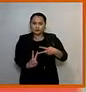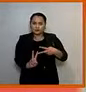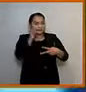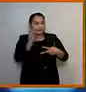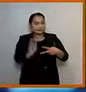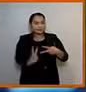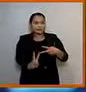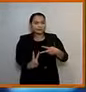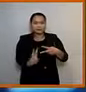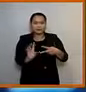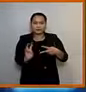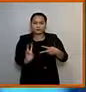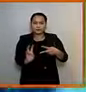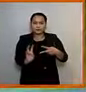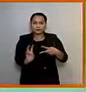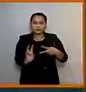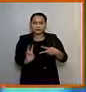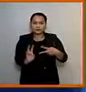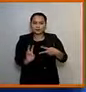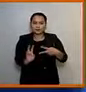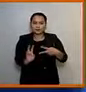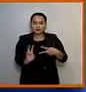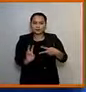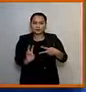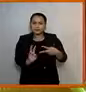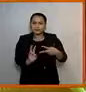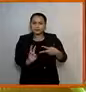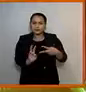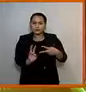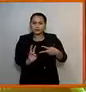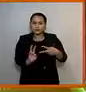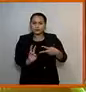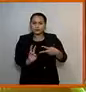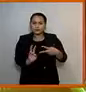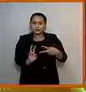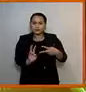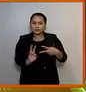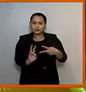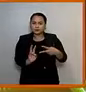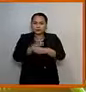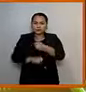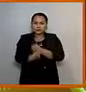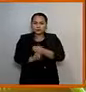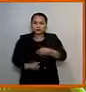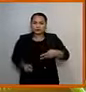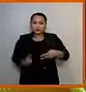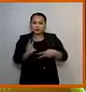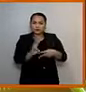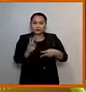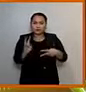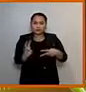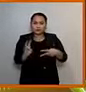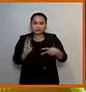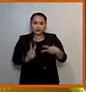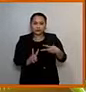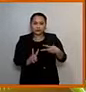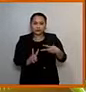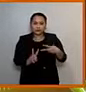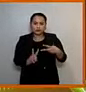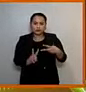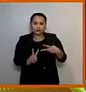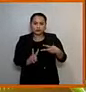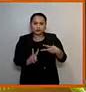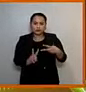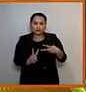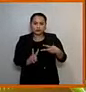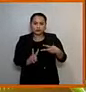atentos. 7, segundo número ganador, 27. Los dos números para premiados, 77 y 27.